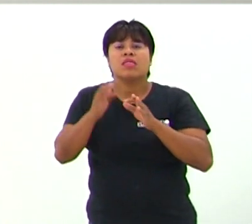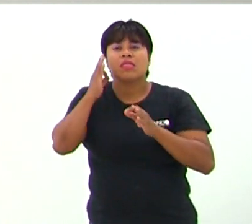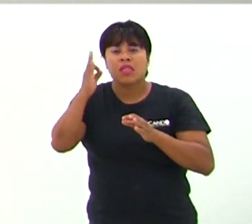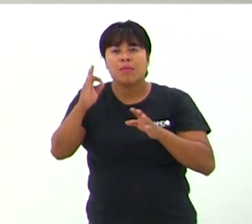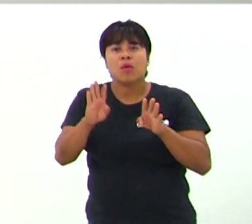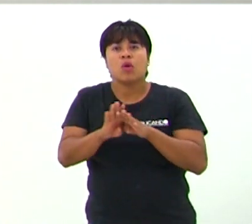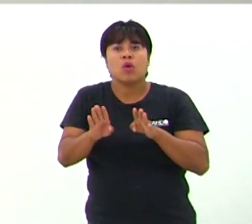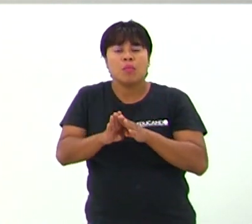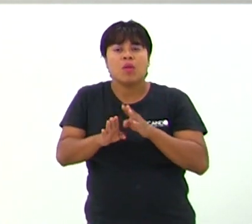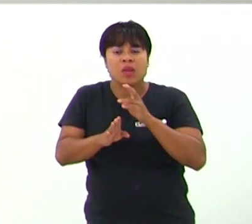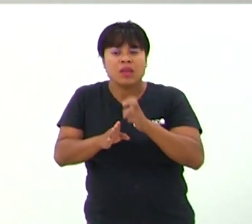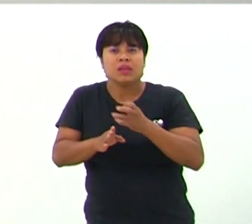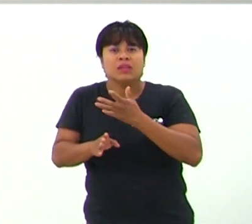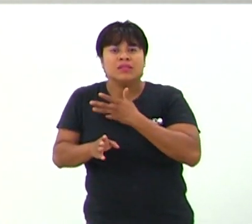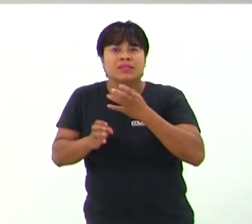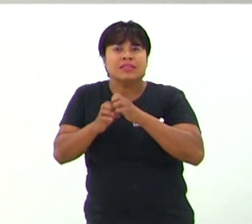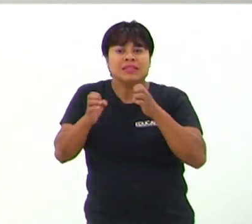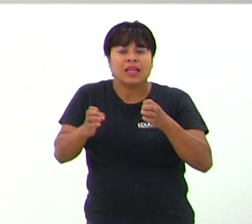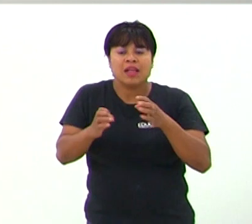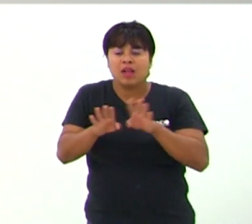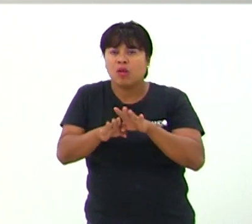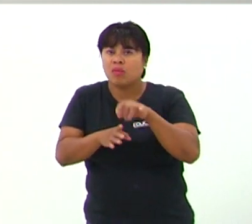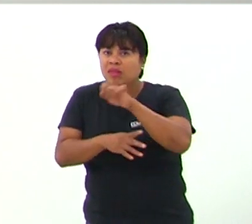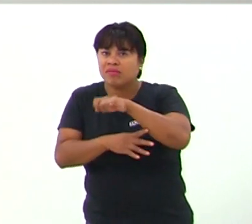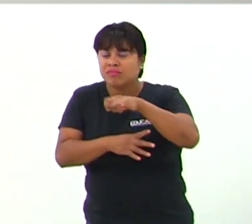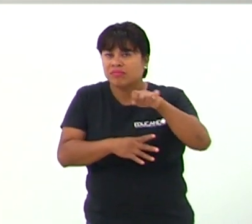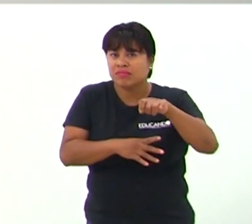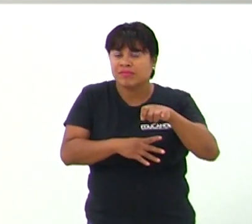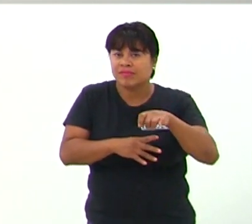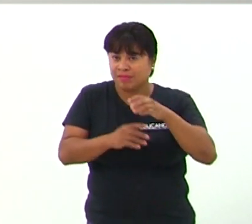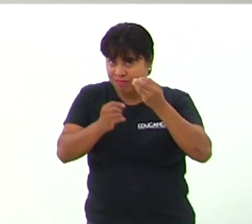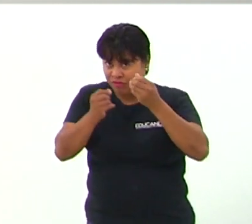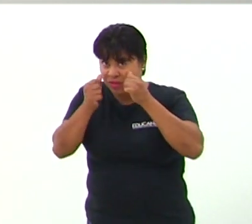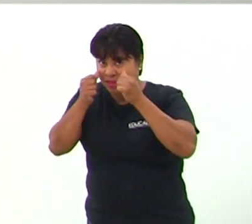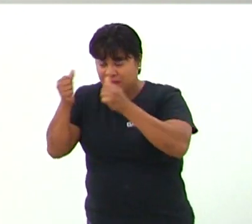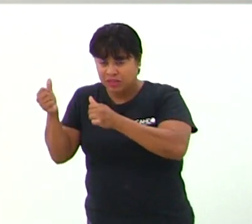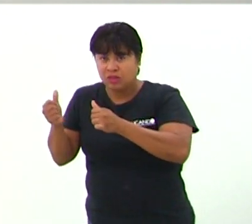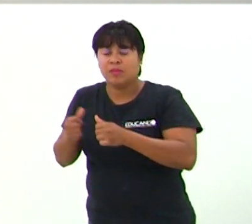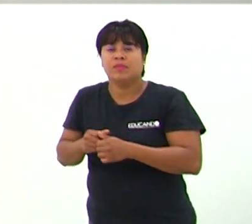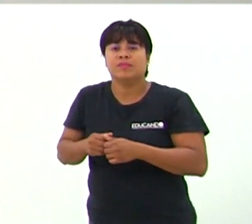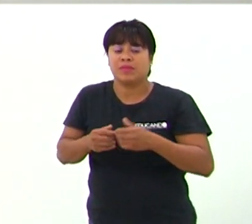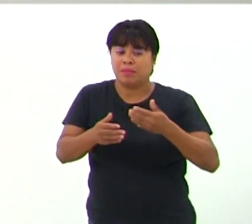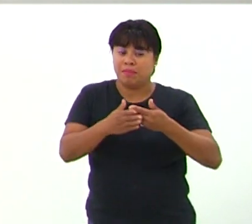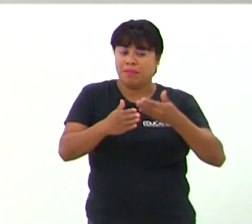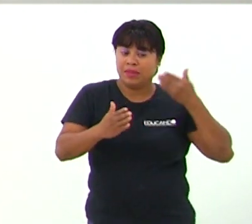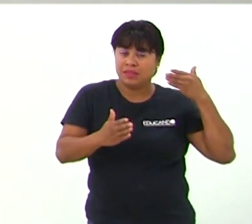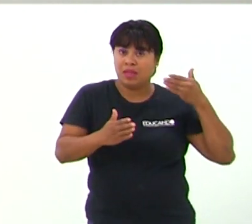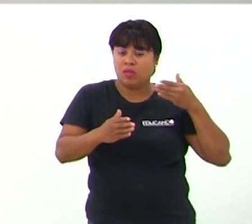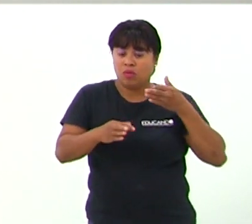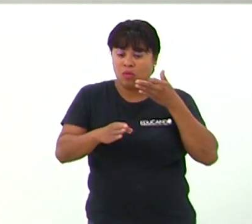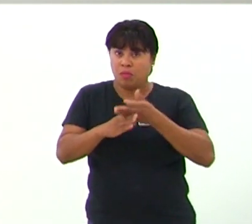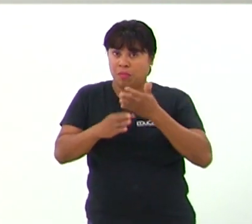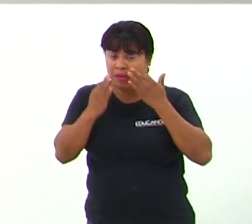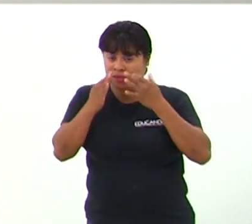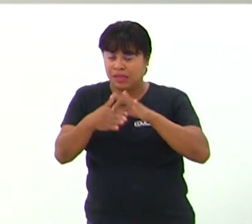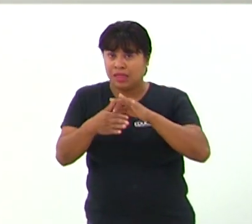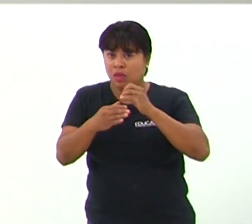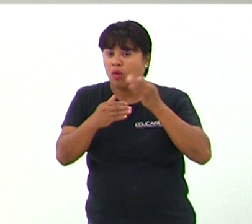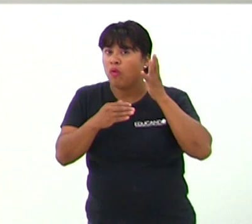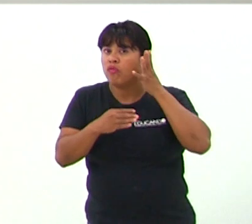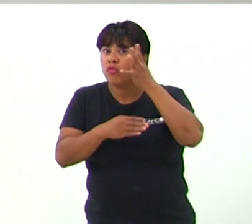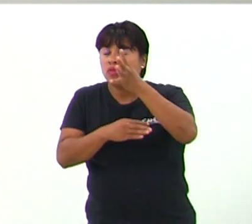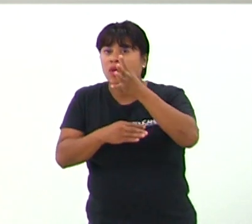qué modo está conjugado. Mucha atención con esto, porque a partir de la identificación